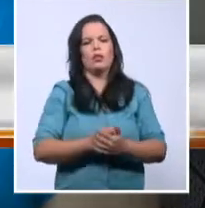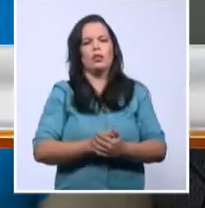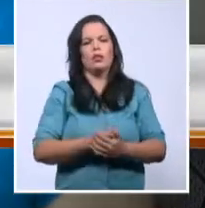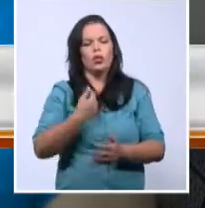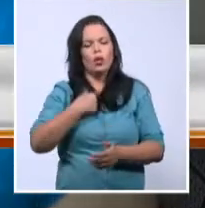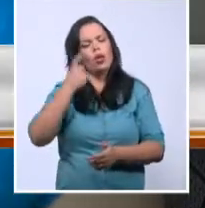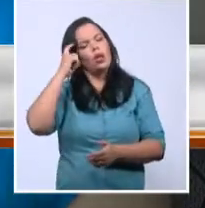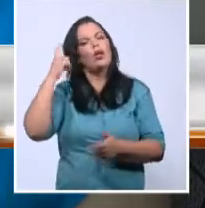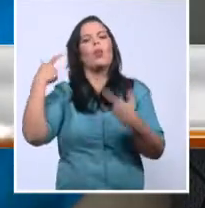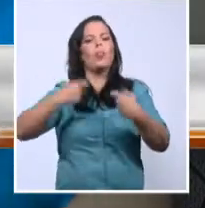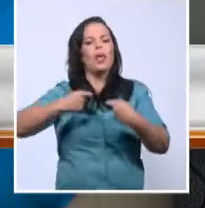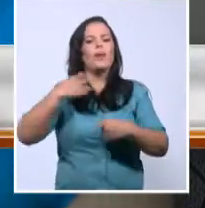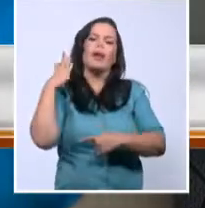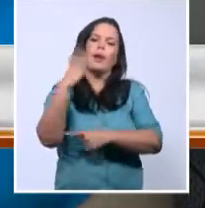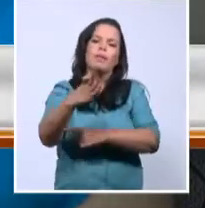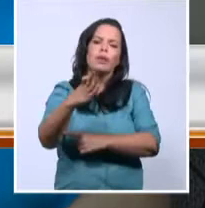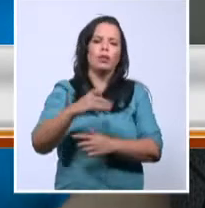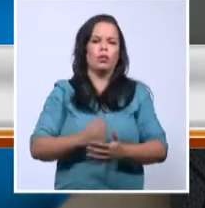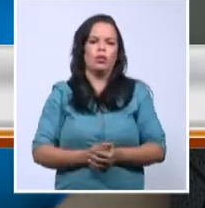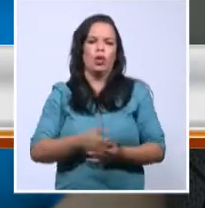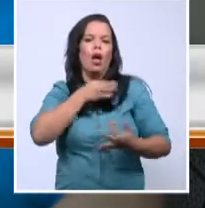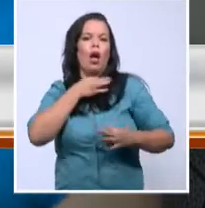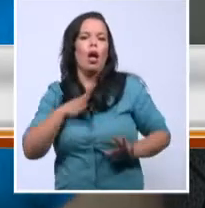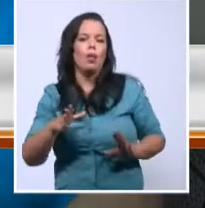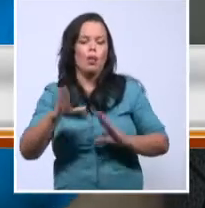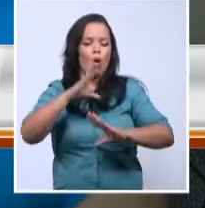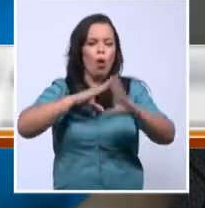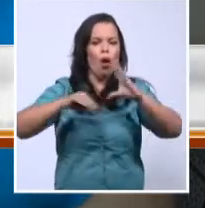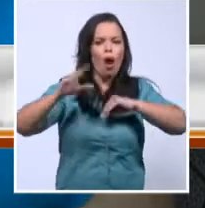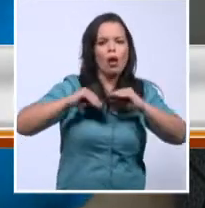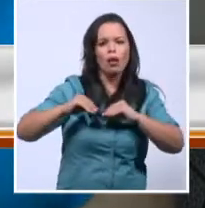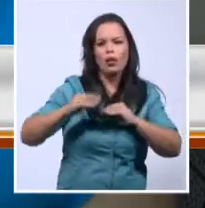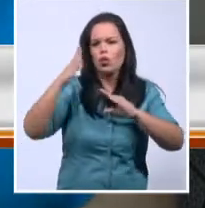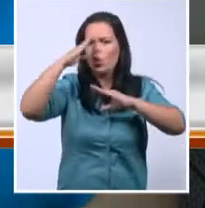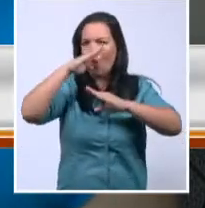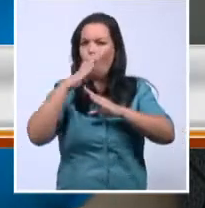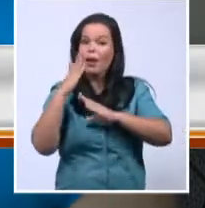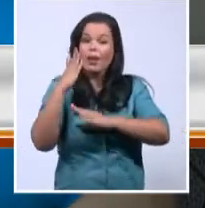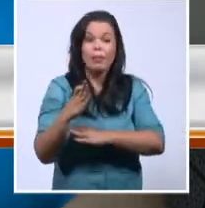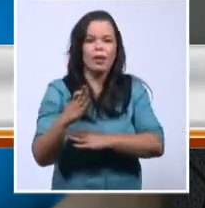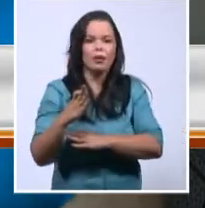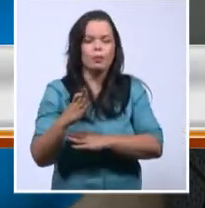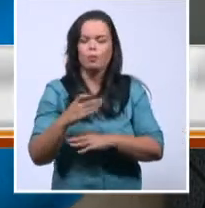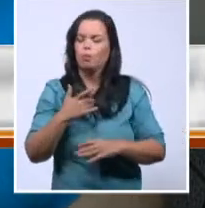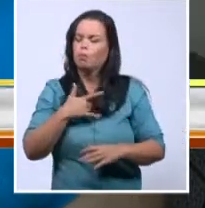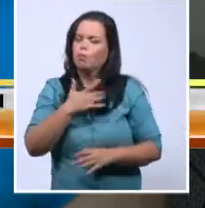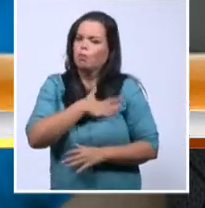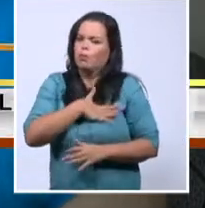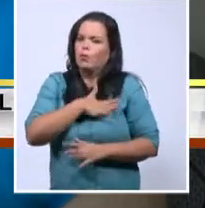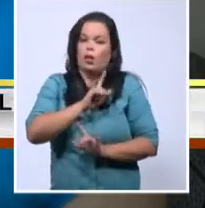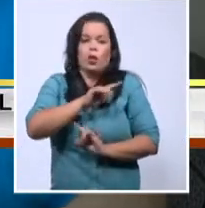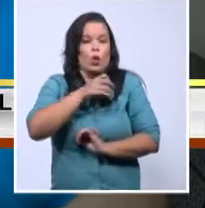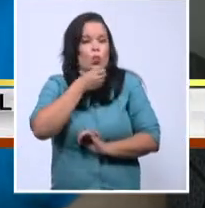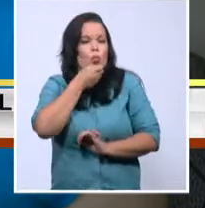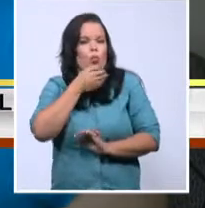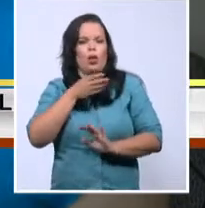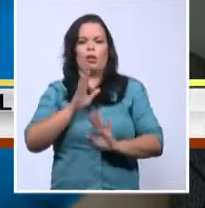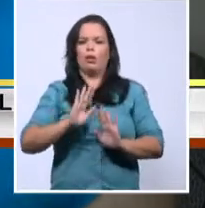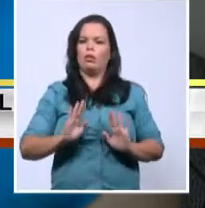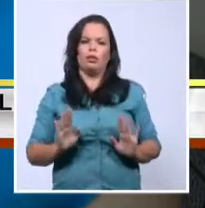ese elemento en cualquier diálogo, en cualquier postura, no se puede permitir que